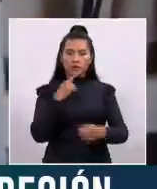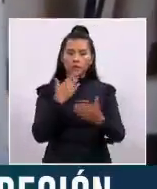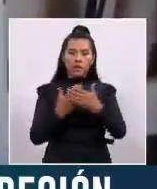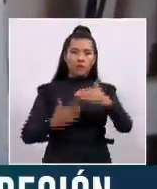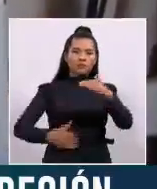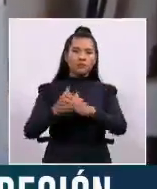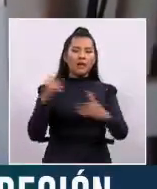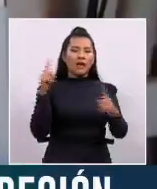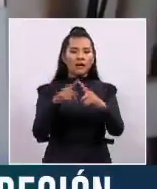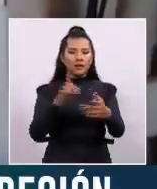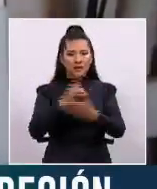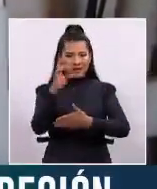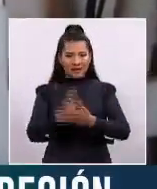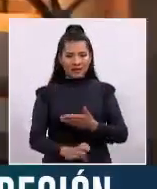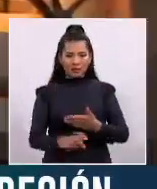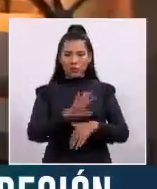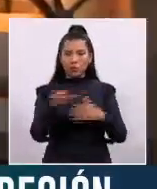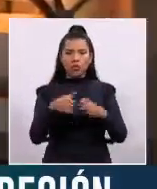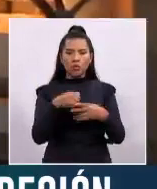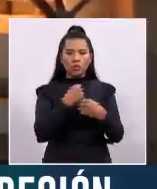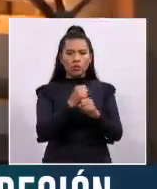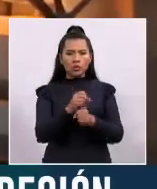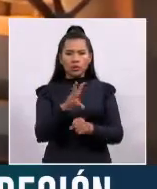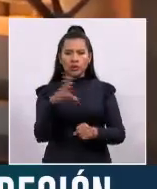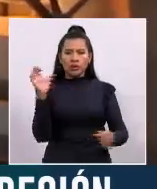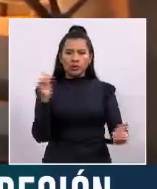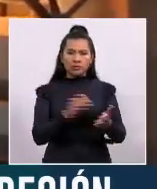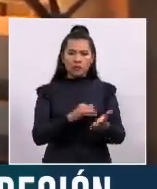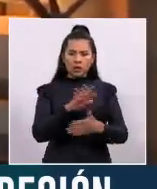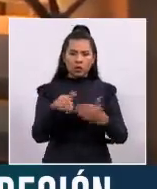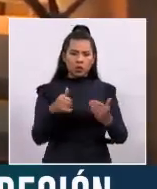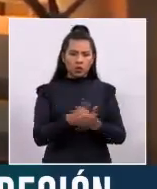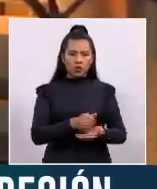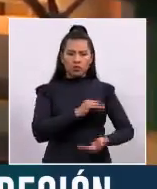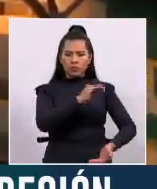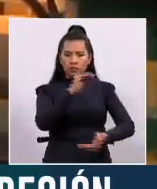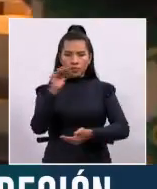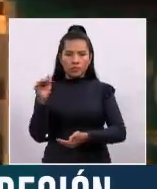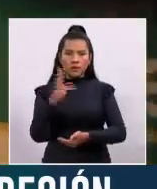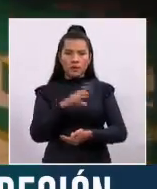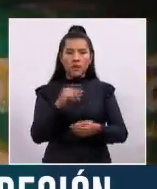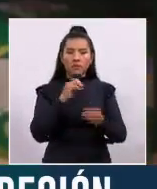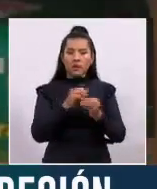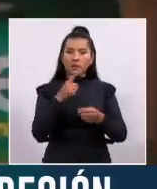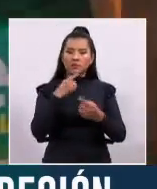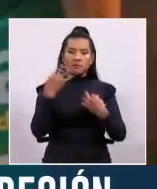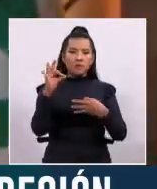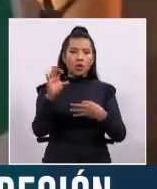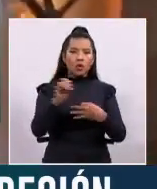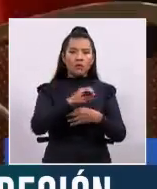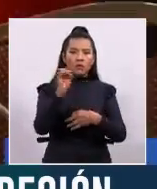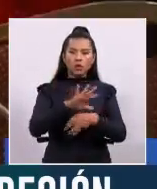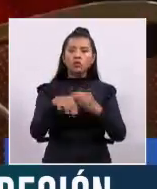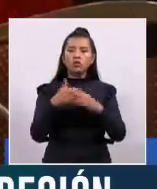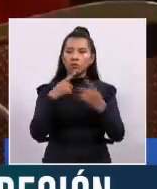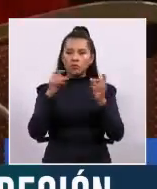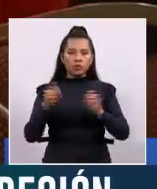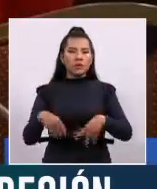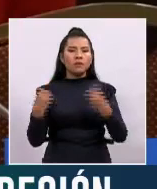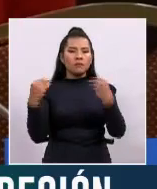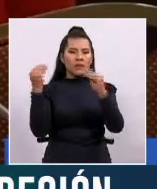año, con una producción de unas 600.000 toneladas de fertilizantes y un excedente exportable del 90%. Y a